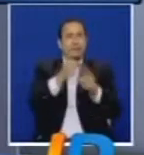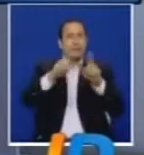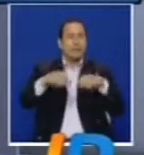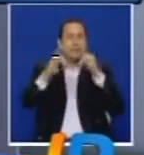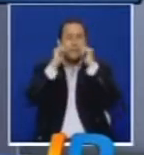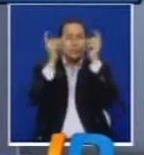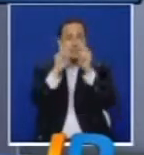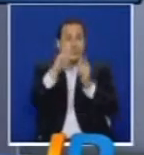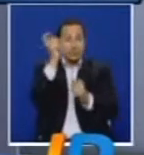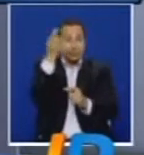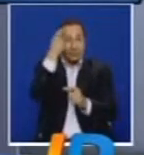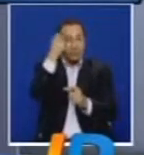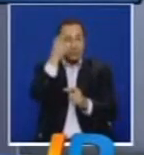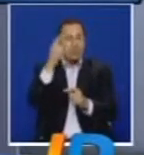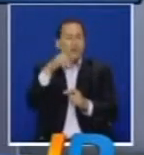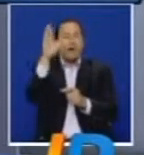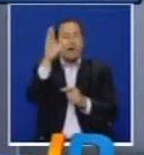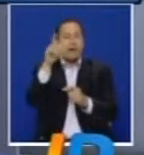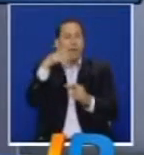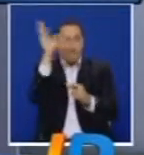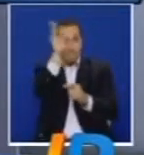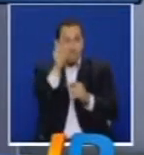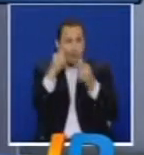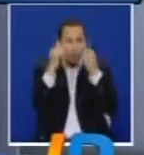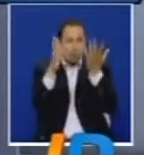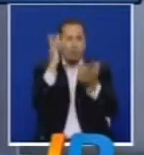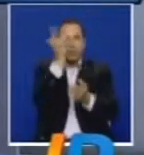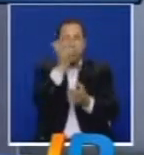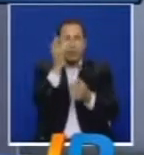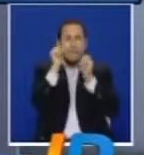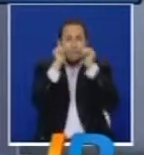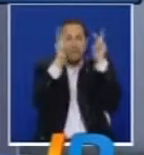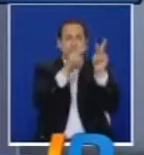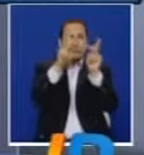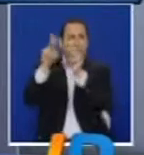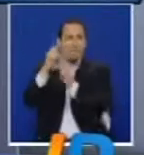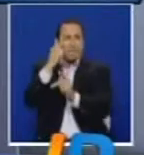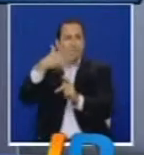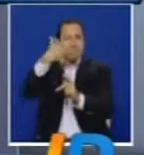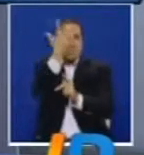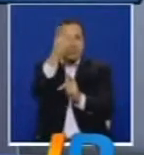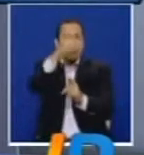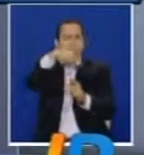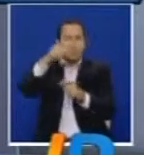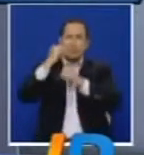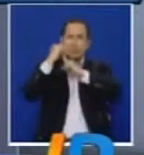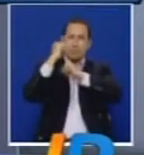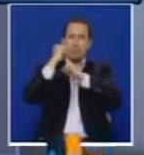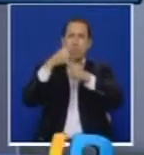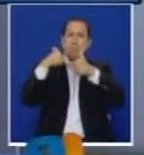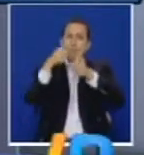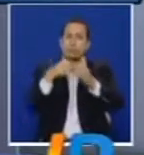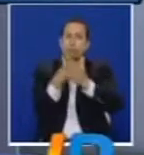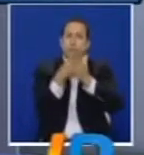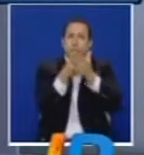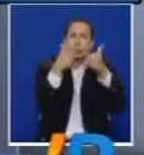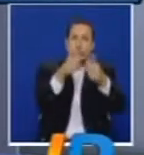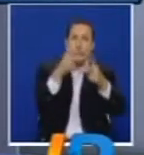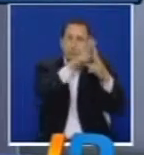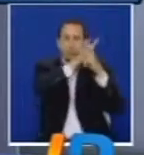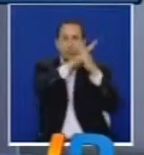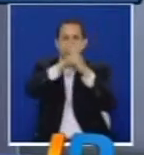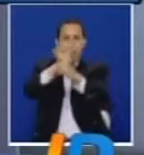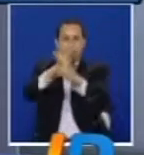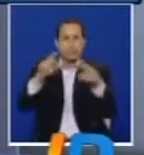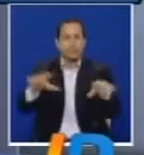y 16 de septiembre. Personalidades del mundo que se han destacado por su trabajo en beneficio de comunidades afrodescendientes serán exaltadas